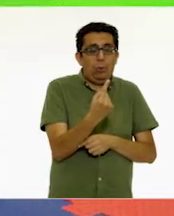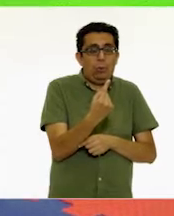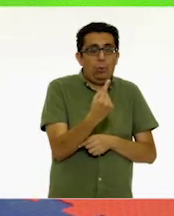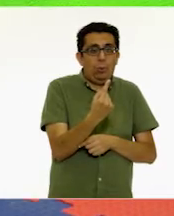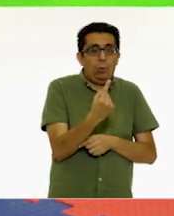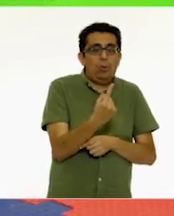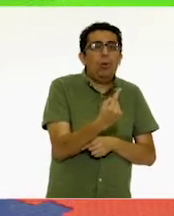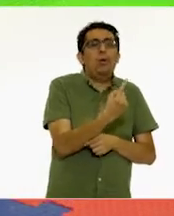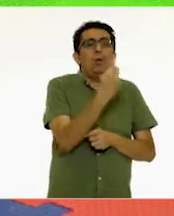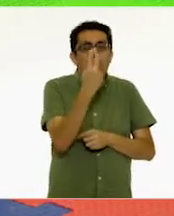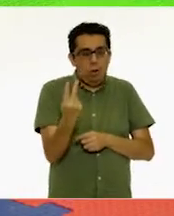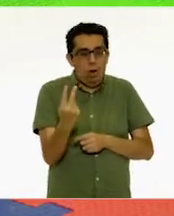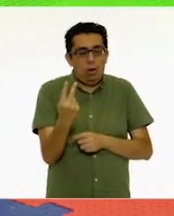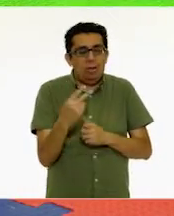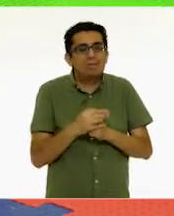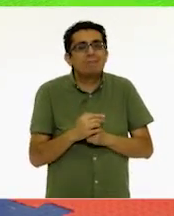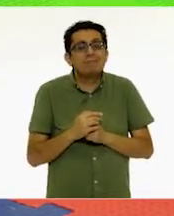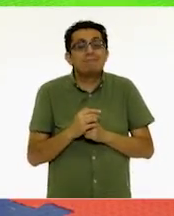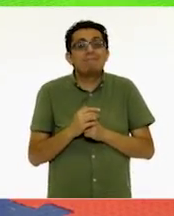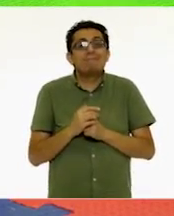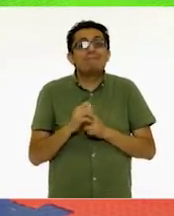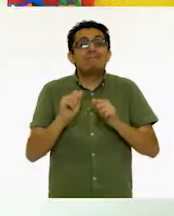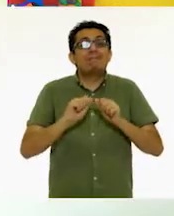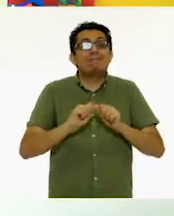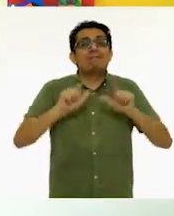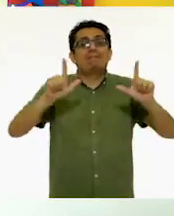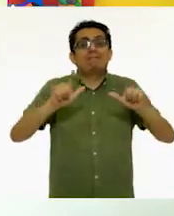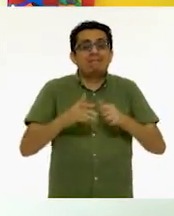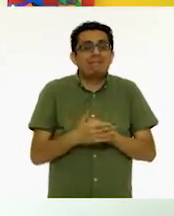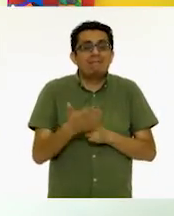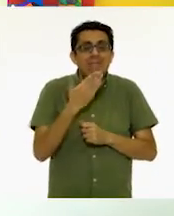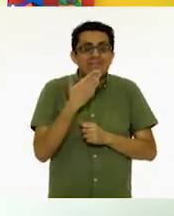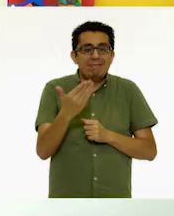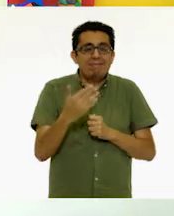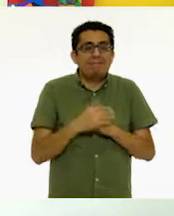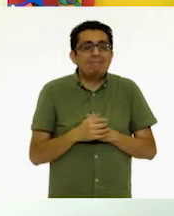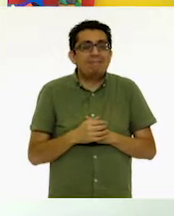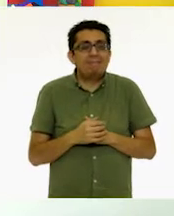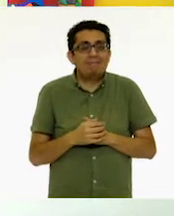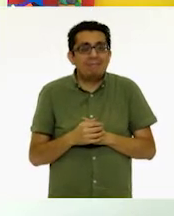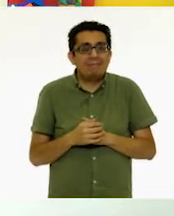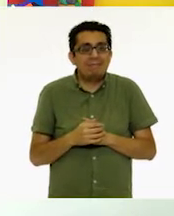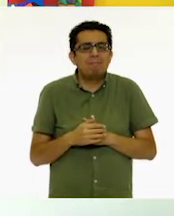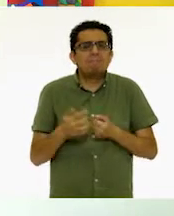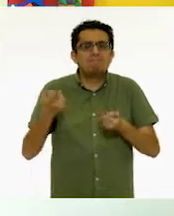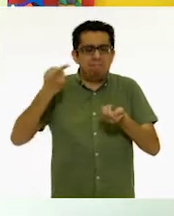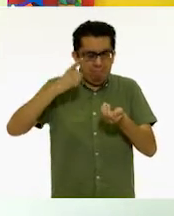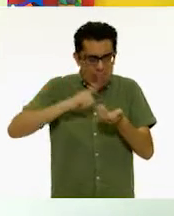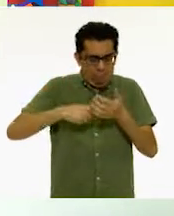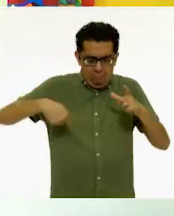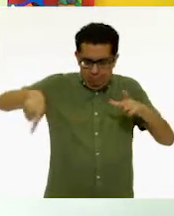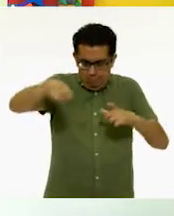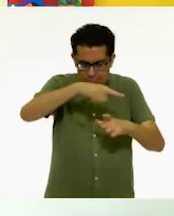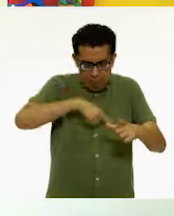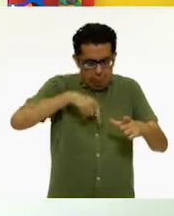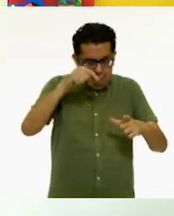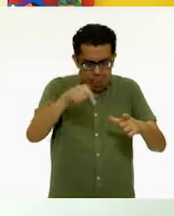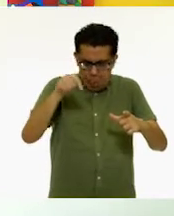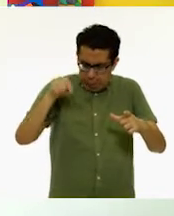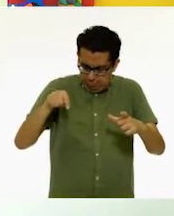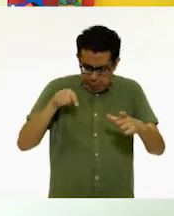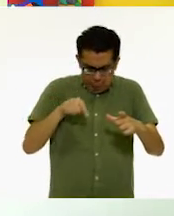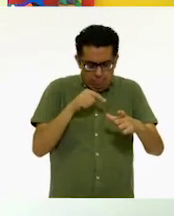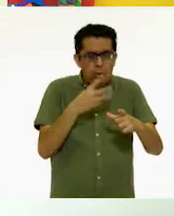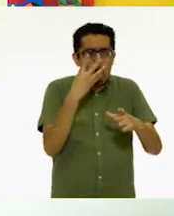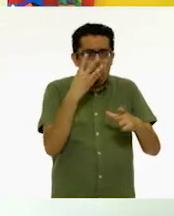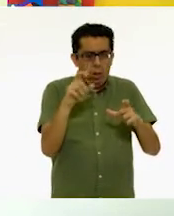2. ¡Listo! Muy bien. Si dentro del aro tenemos 4 bloques